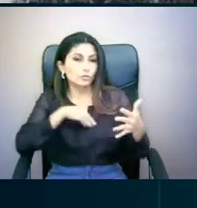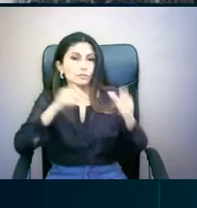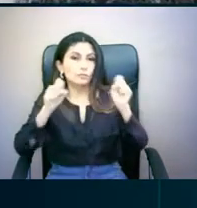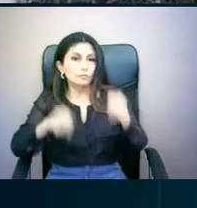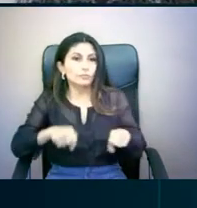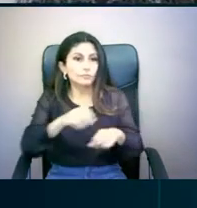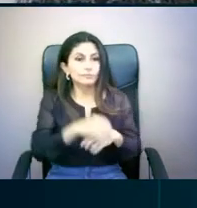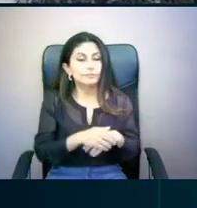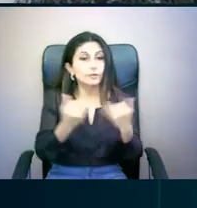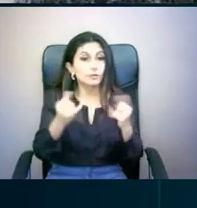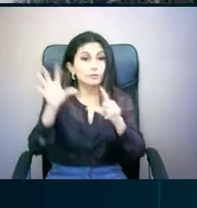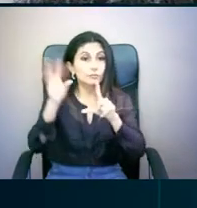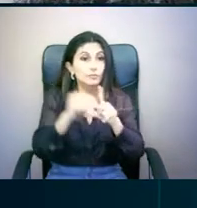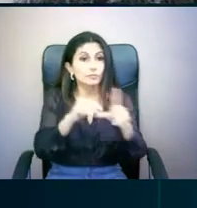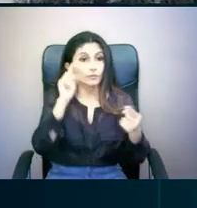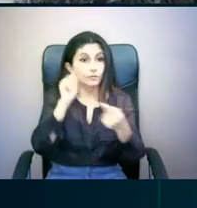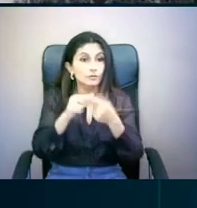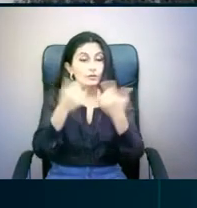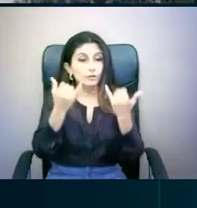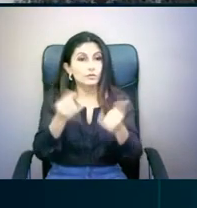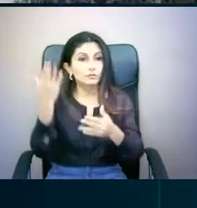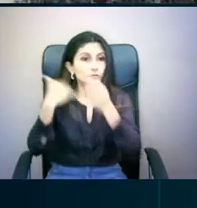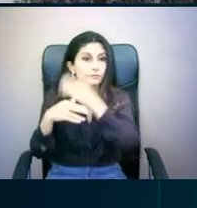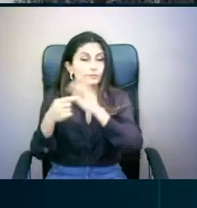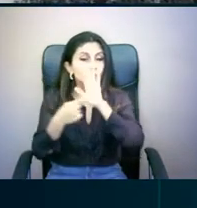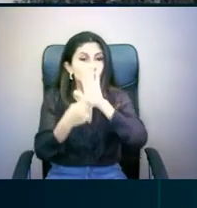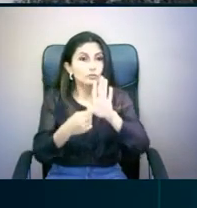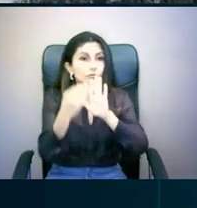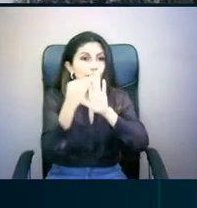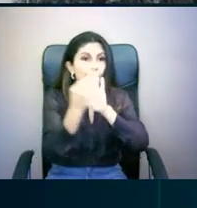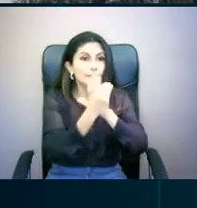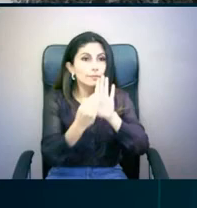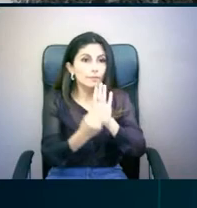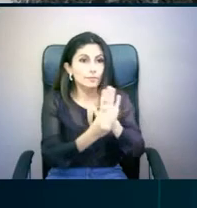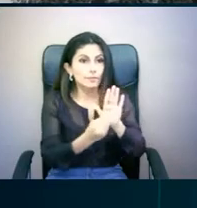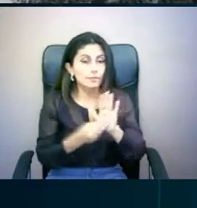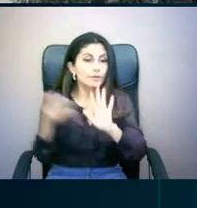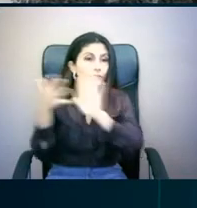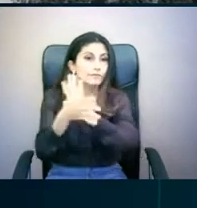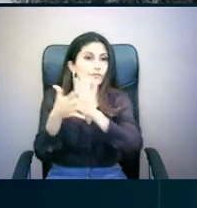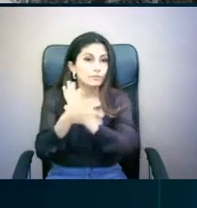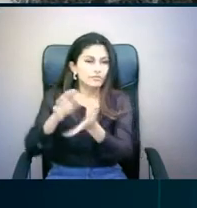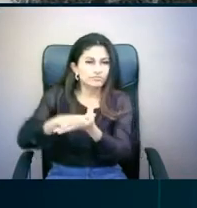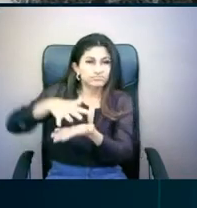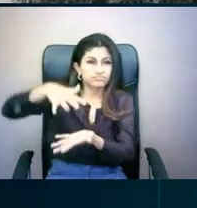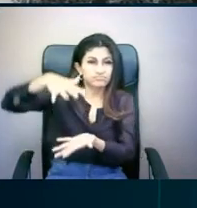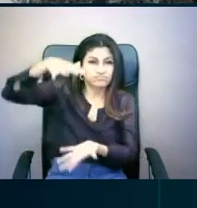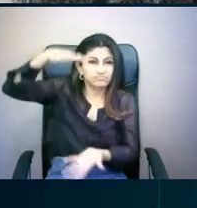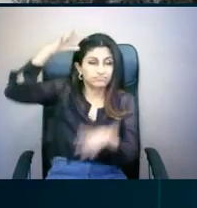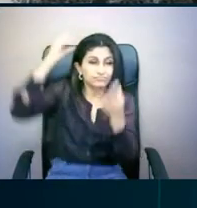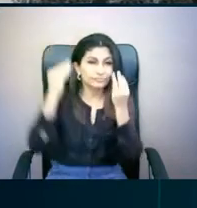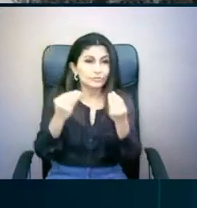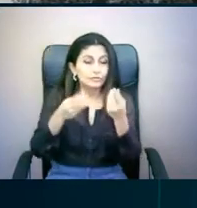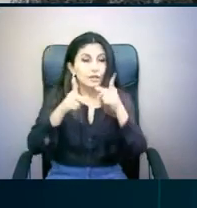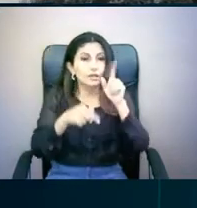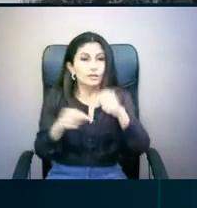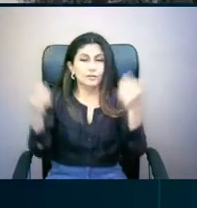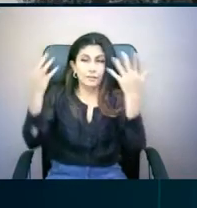Perfecto. Aquí les mostraron entonces los daticos de el information overload, la infobesidad y la parte de la infoxicación en